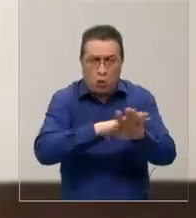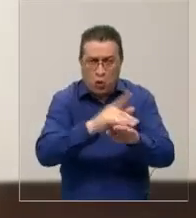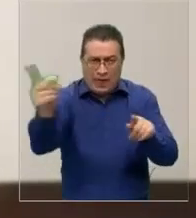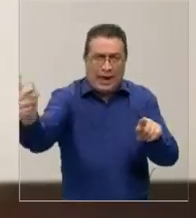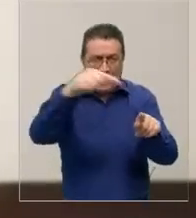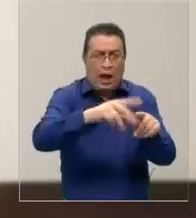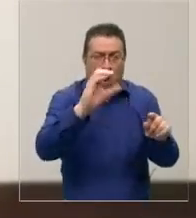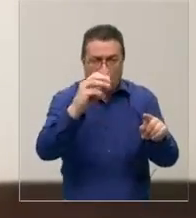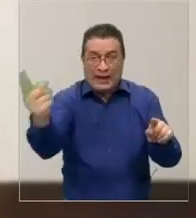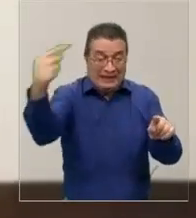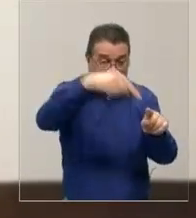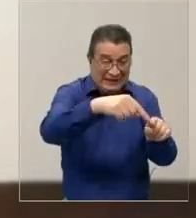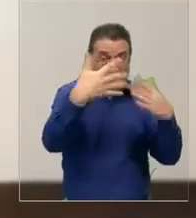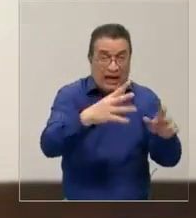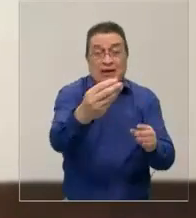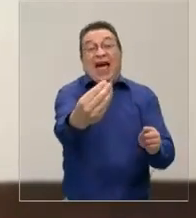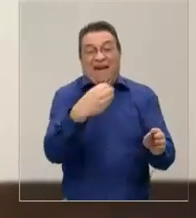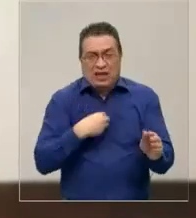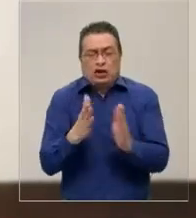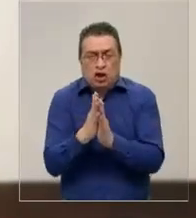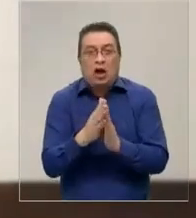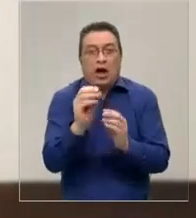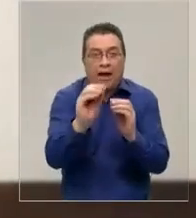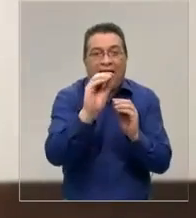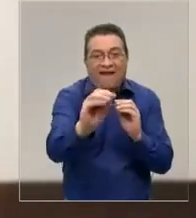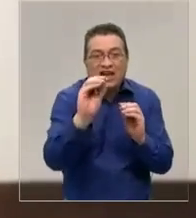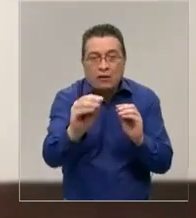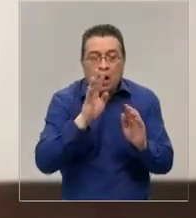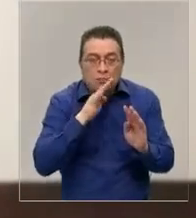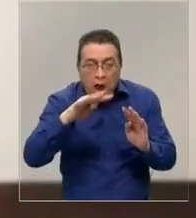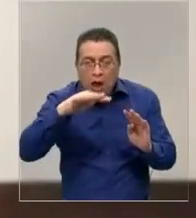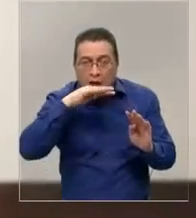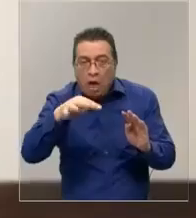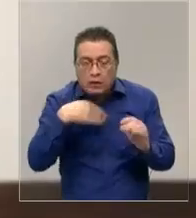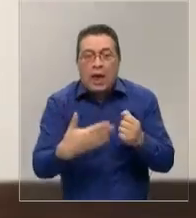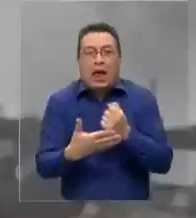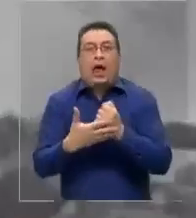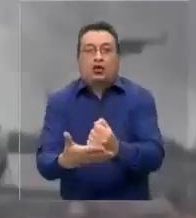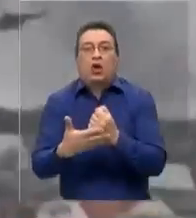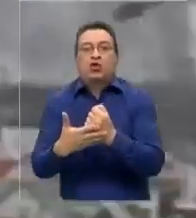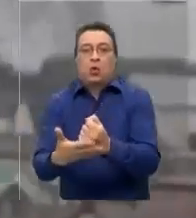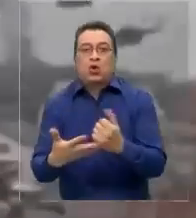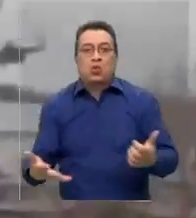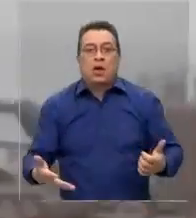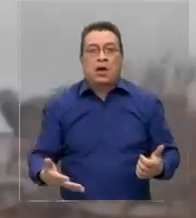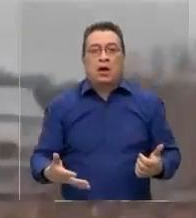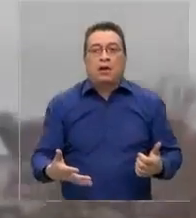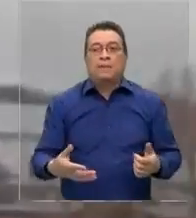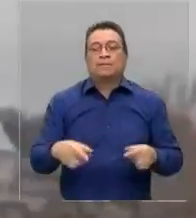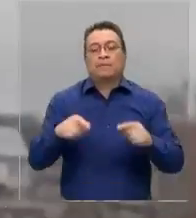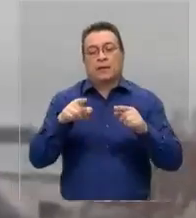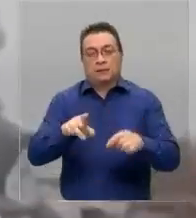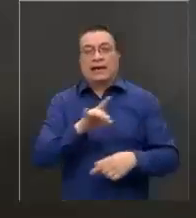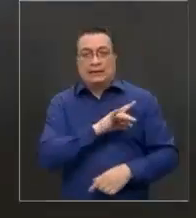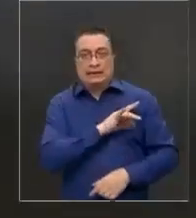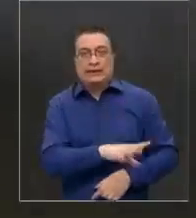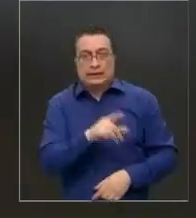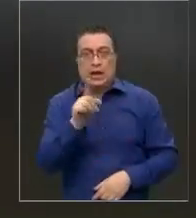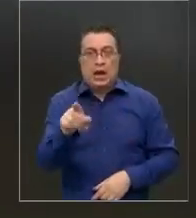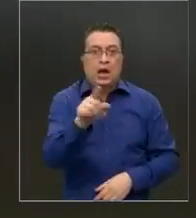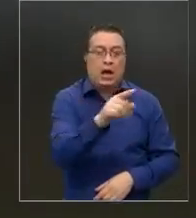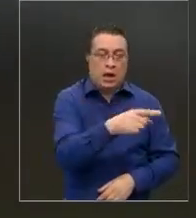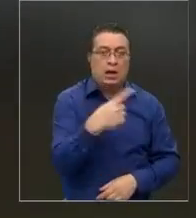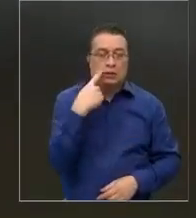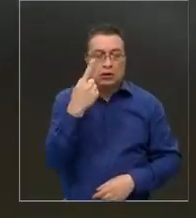punto. Ok, llámame cuando llegue. Entonces yo he tratado de ayudar en ese sentido. Así están parte de los chilenos, o como dicen